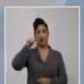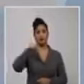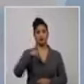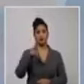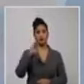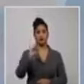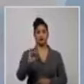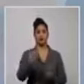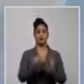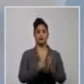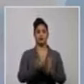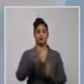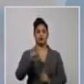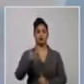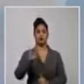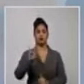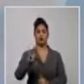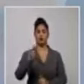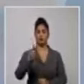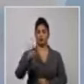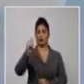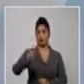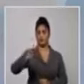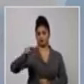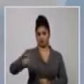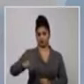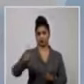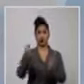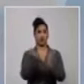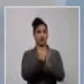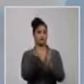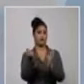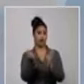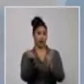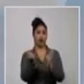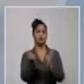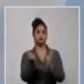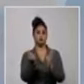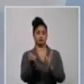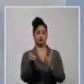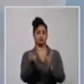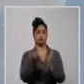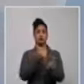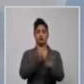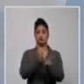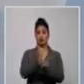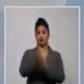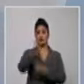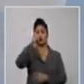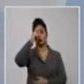27.592 personas que se han diagnosticado con la enfermedad, se mantienen ingresados